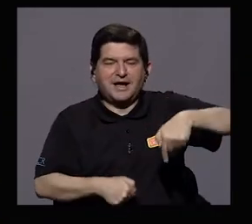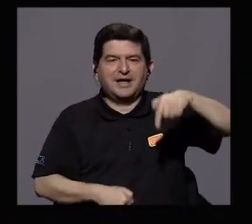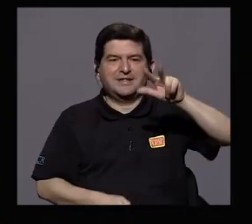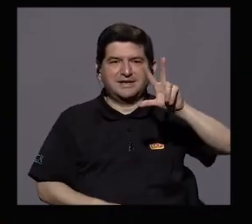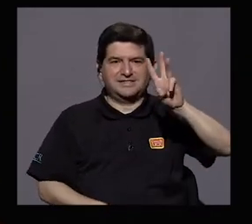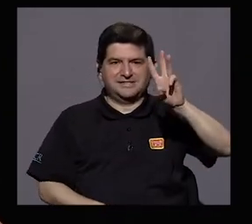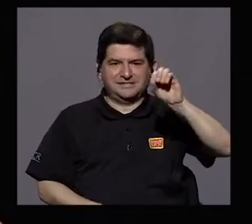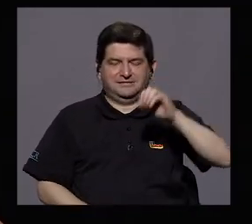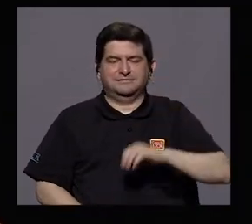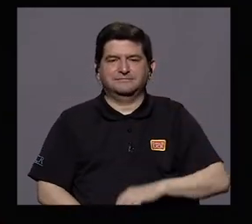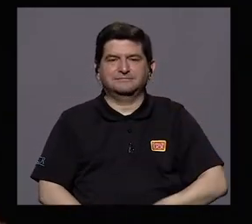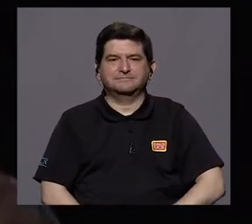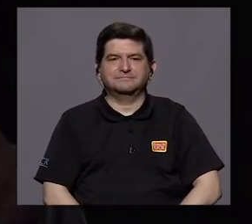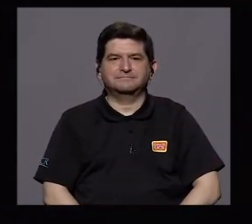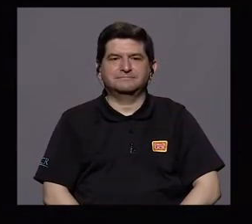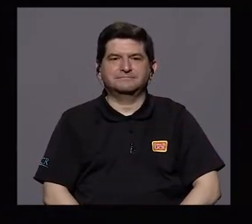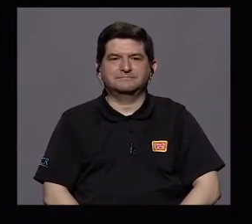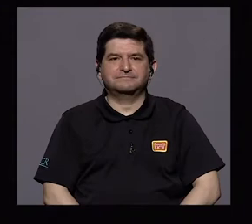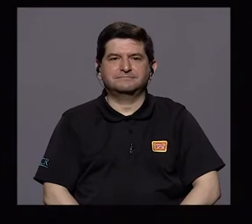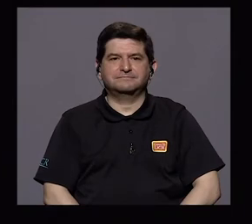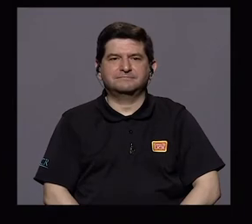estamos en 360.